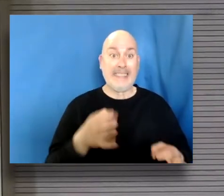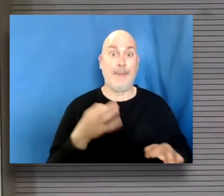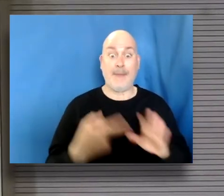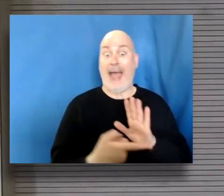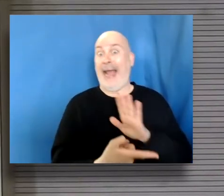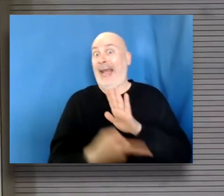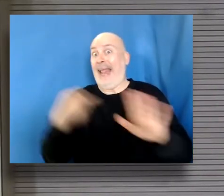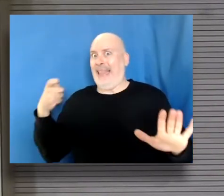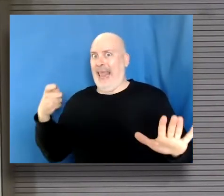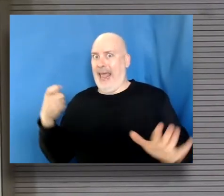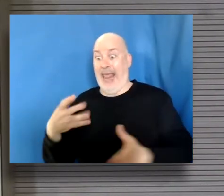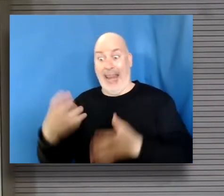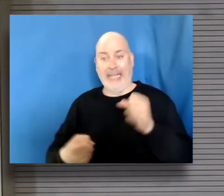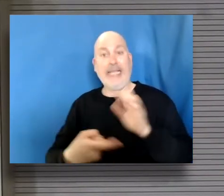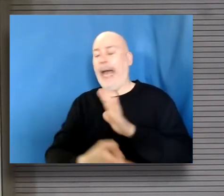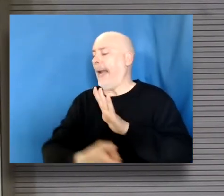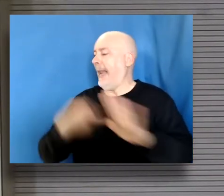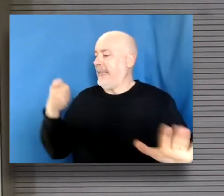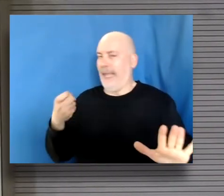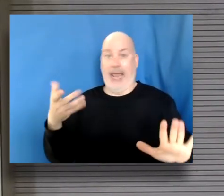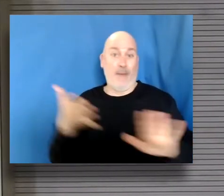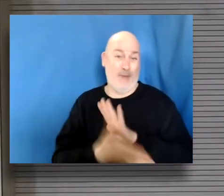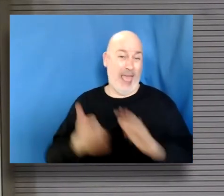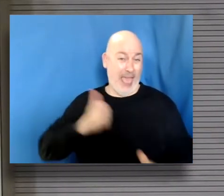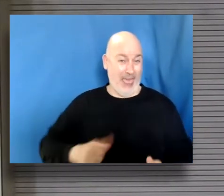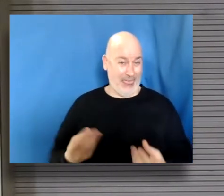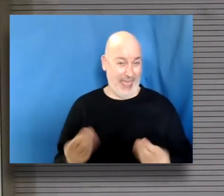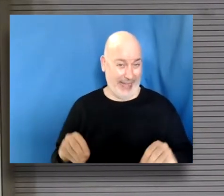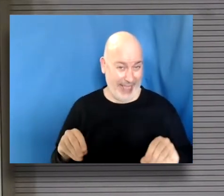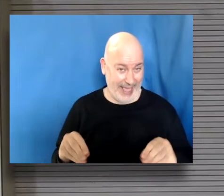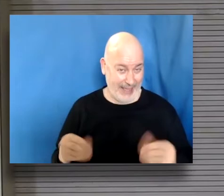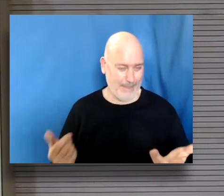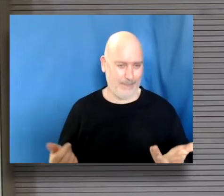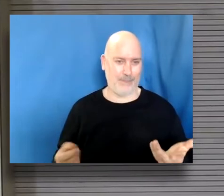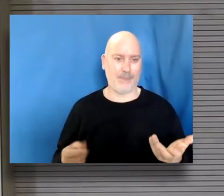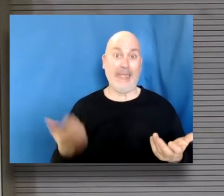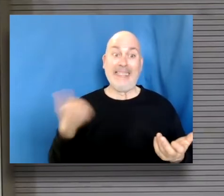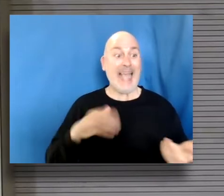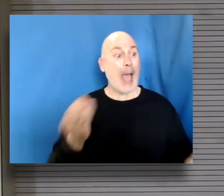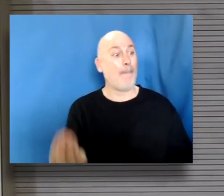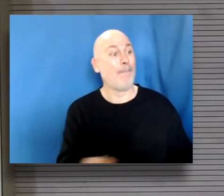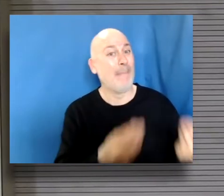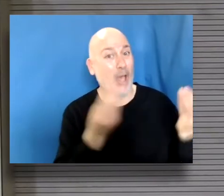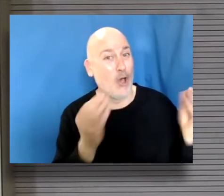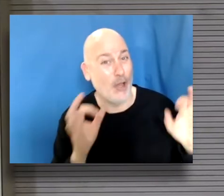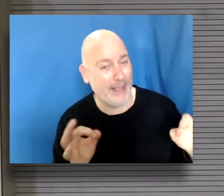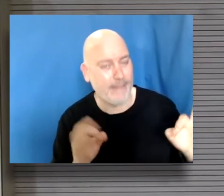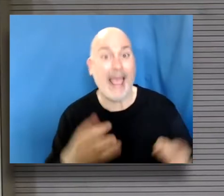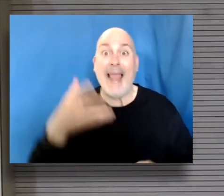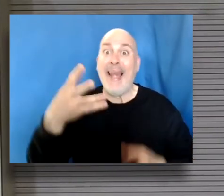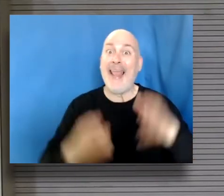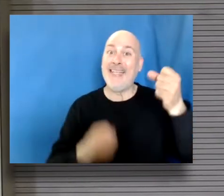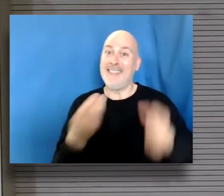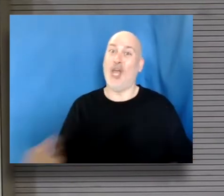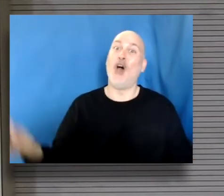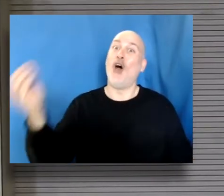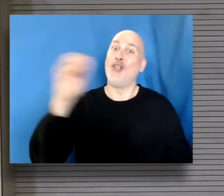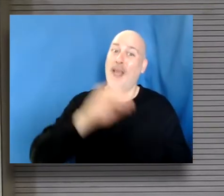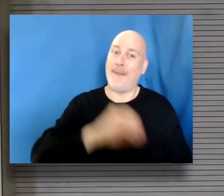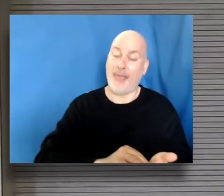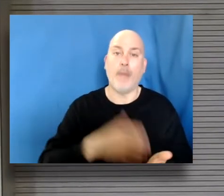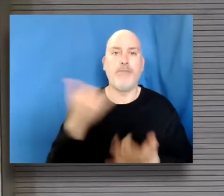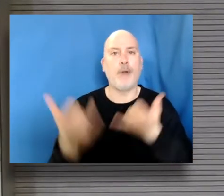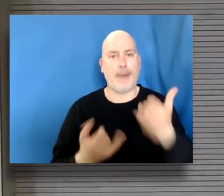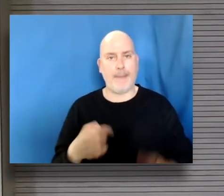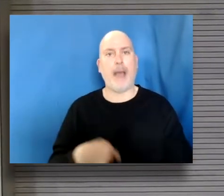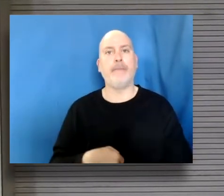hay diarreas, la leche, y cuando el niño mejora, que volvemos a darle la leche, pues vuelve a presentar otra vez